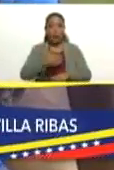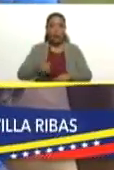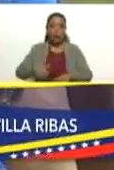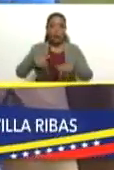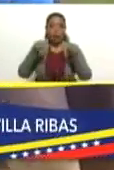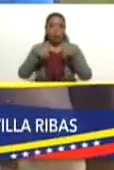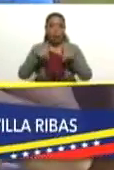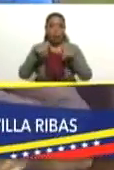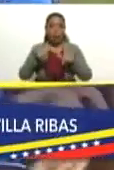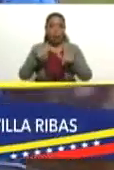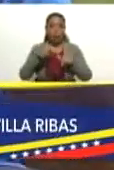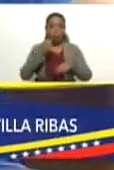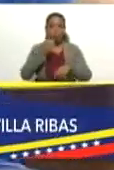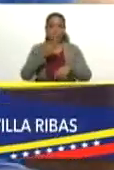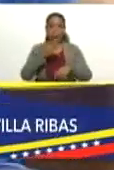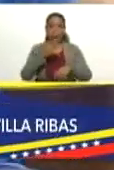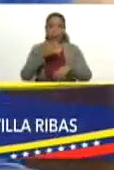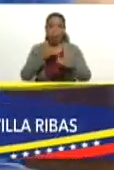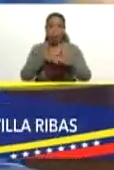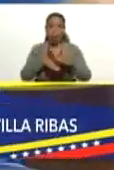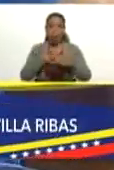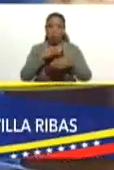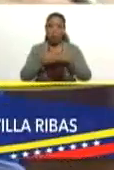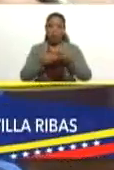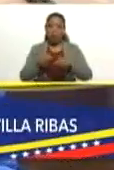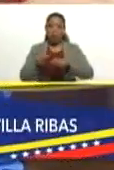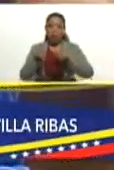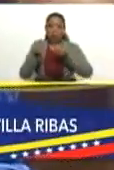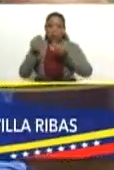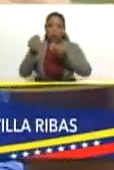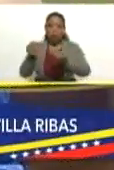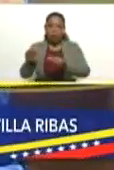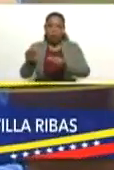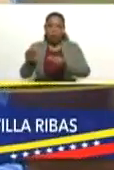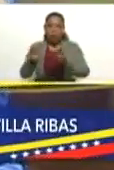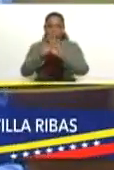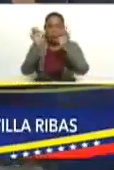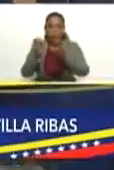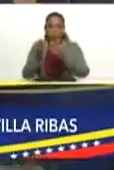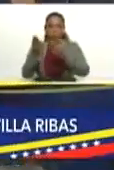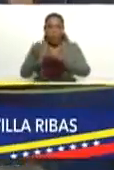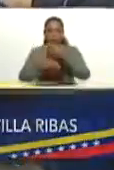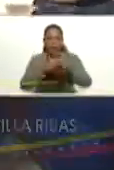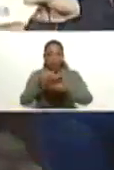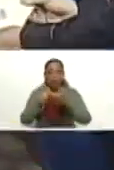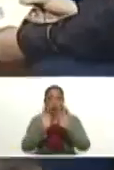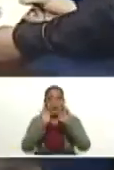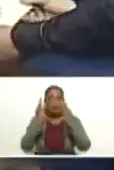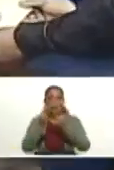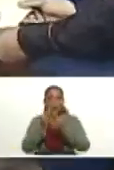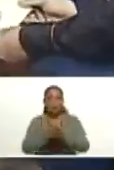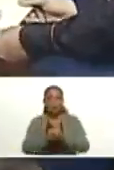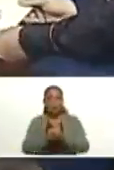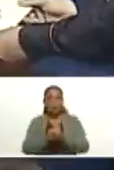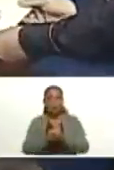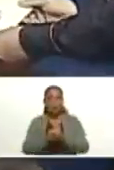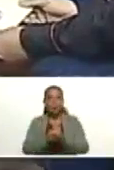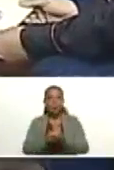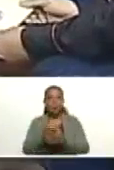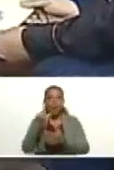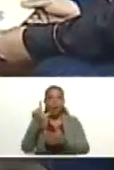acá, bueno, voy a proceder a hacer entrega del regalo que usted le hace a la familia León,